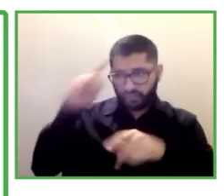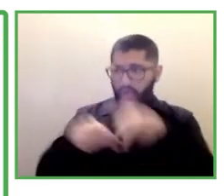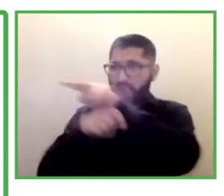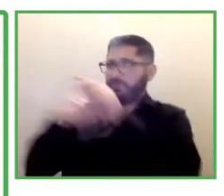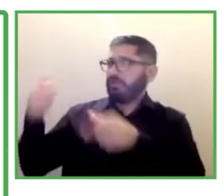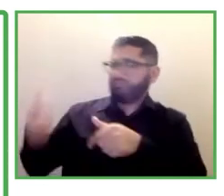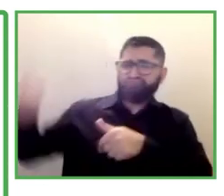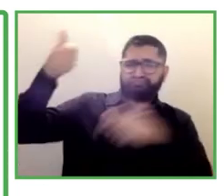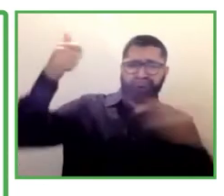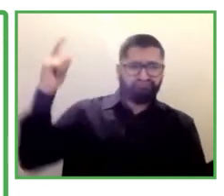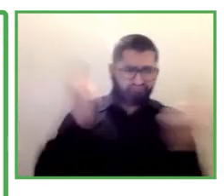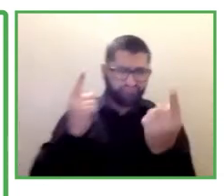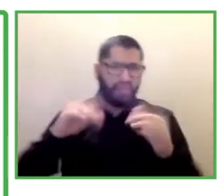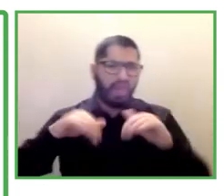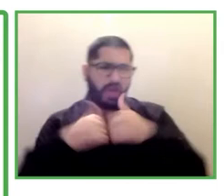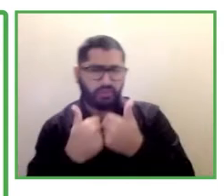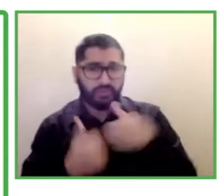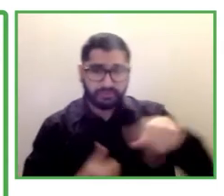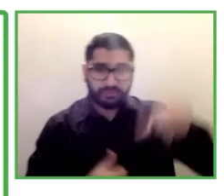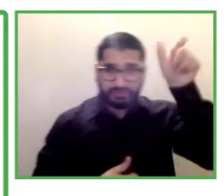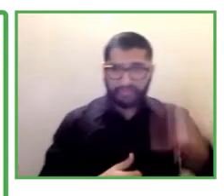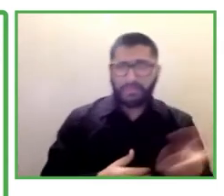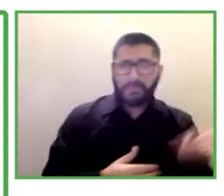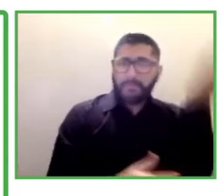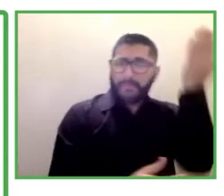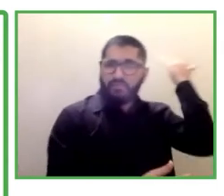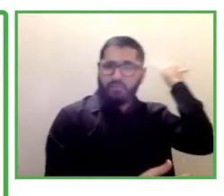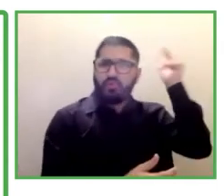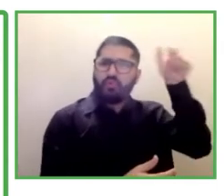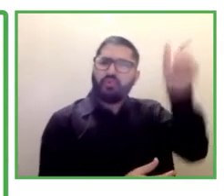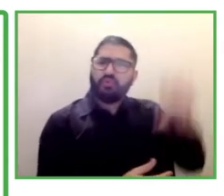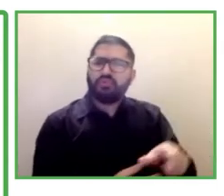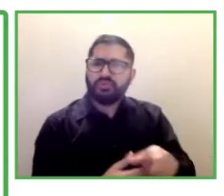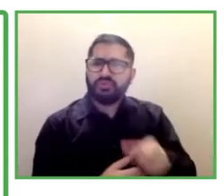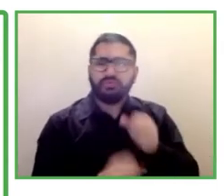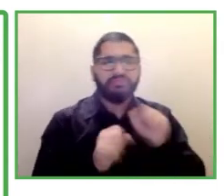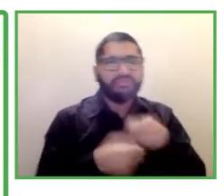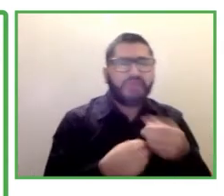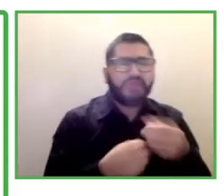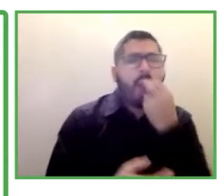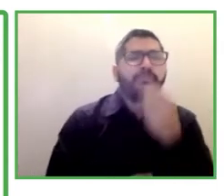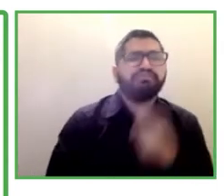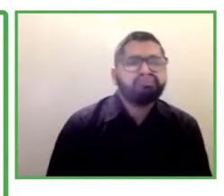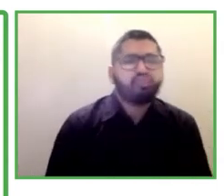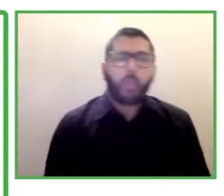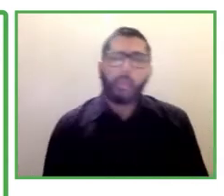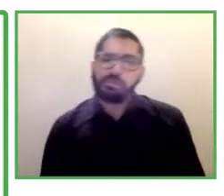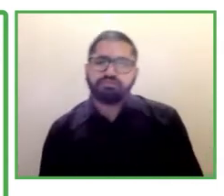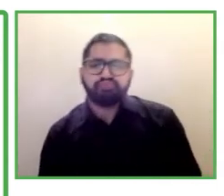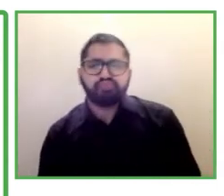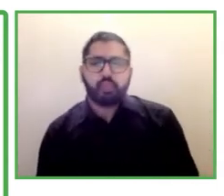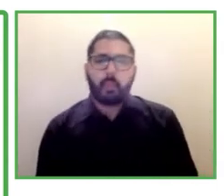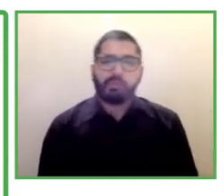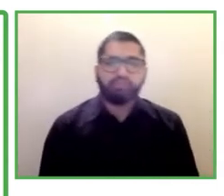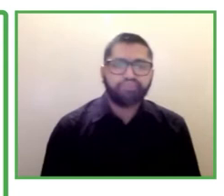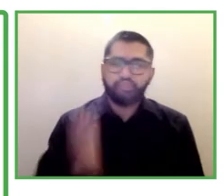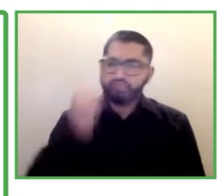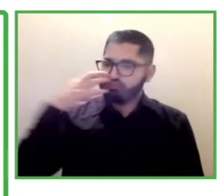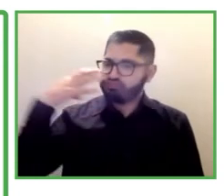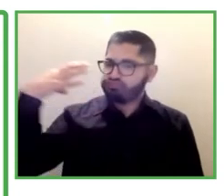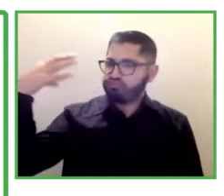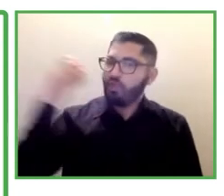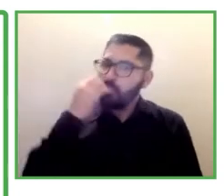le entendía bien. Entonces tenían que mejorar esta comunicación. Después tenemos la comunicación entre los